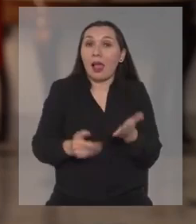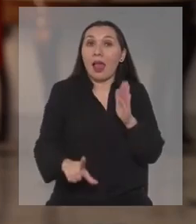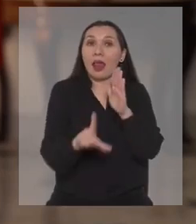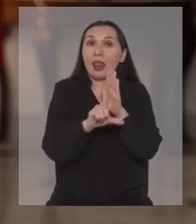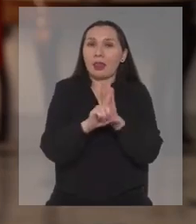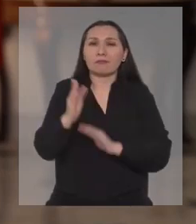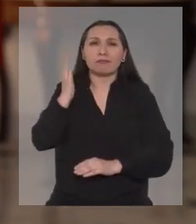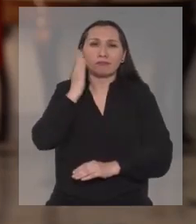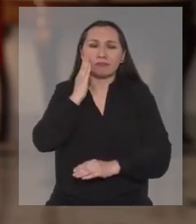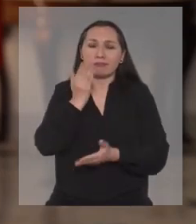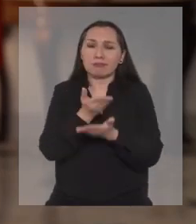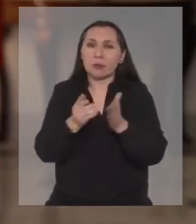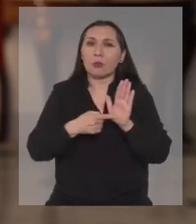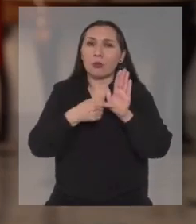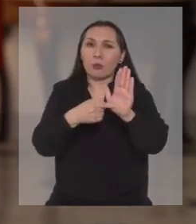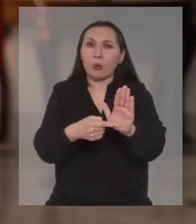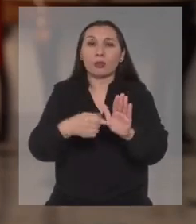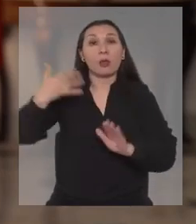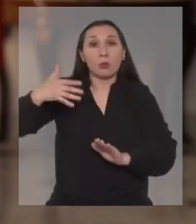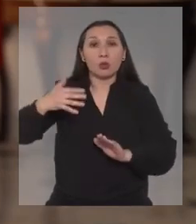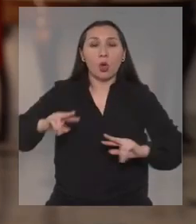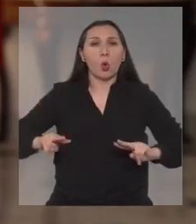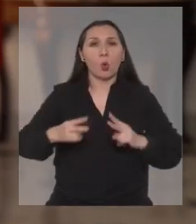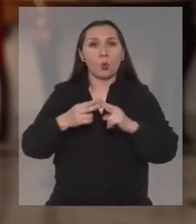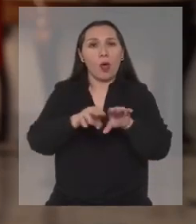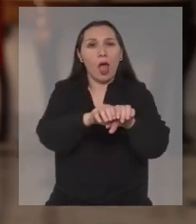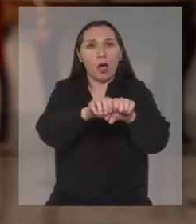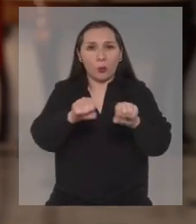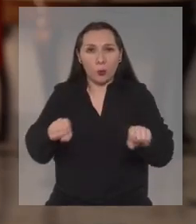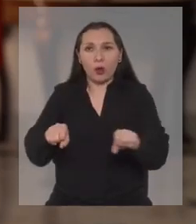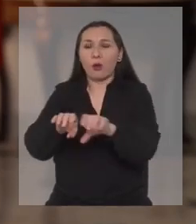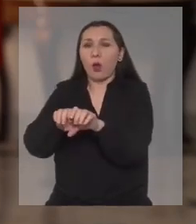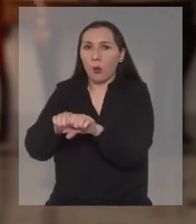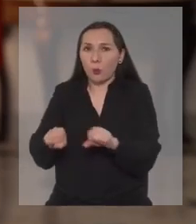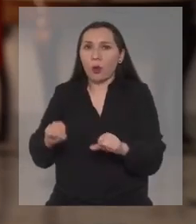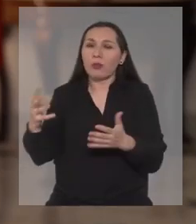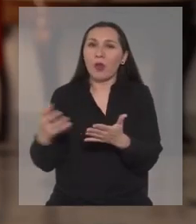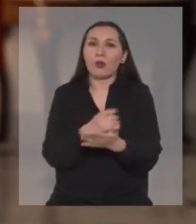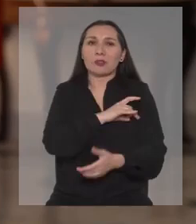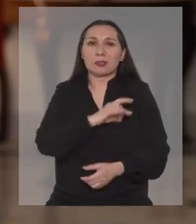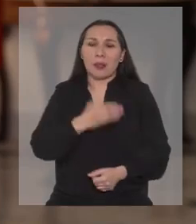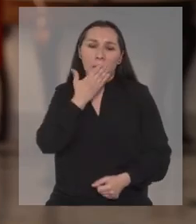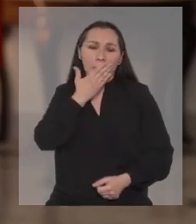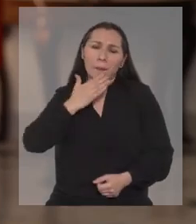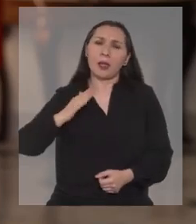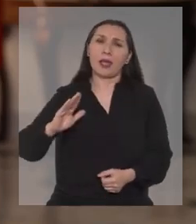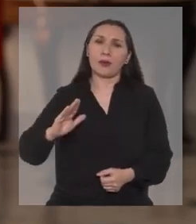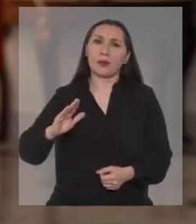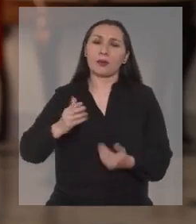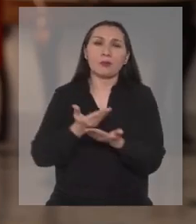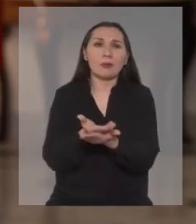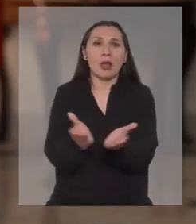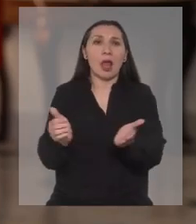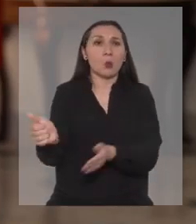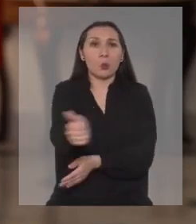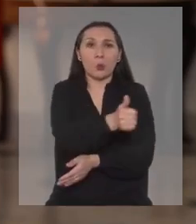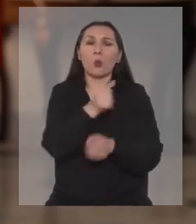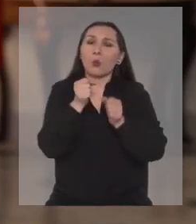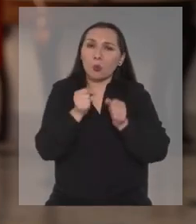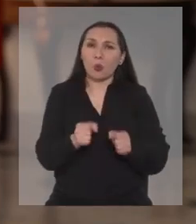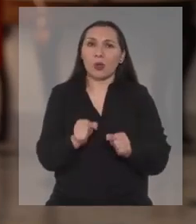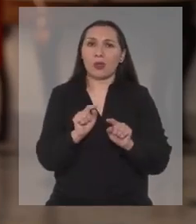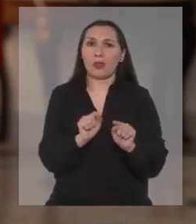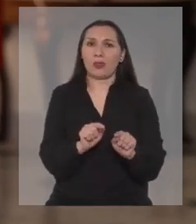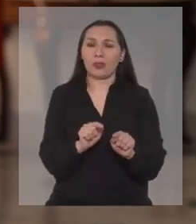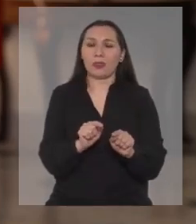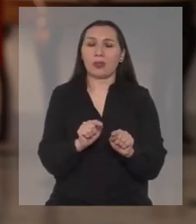esta ley estimados y estimadas muestra lo importante que es construir acuerdos para alcanzar un chile mejor que alcance para todos y